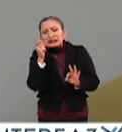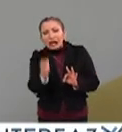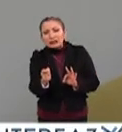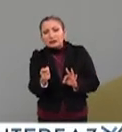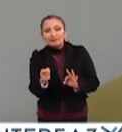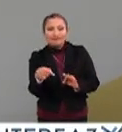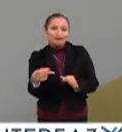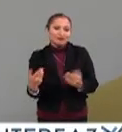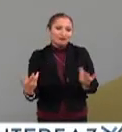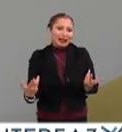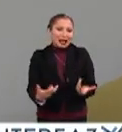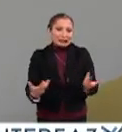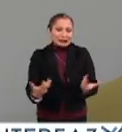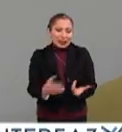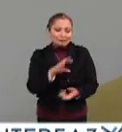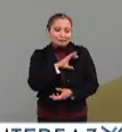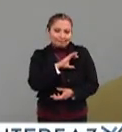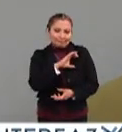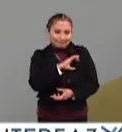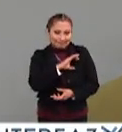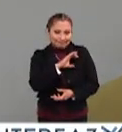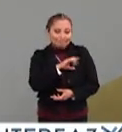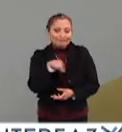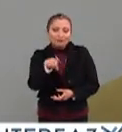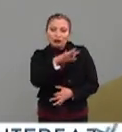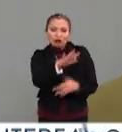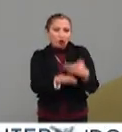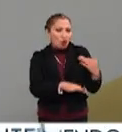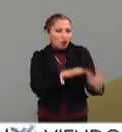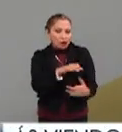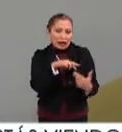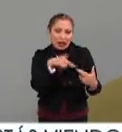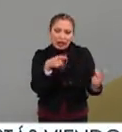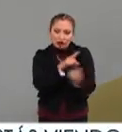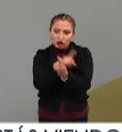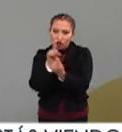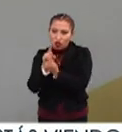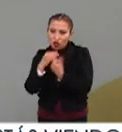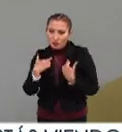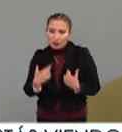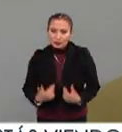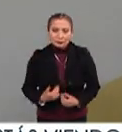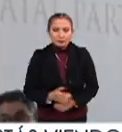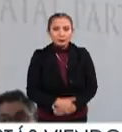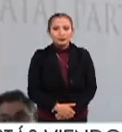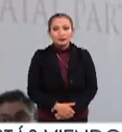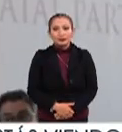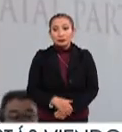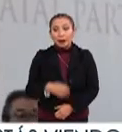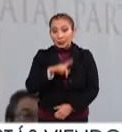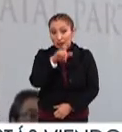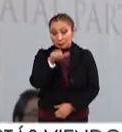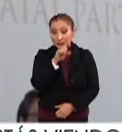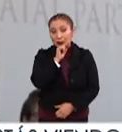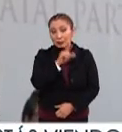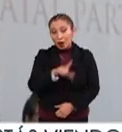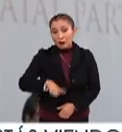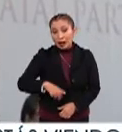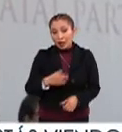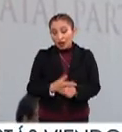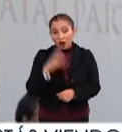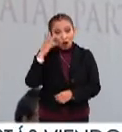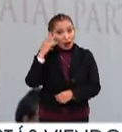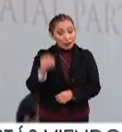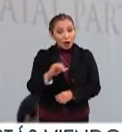tiene la afectividad en todas nuestras relaciones humanas. En su oportunidad, el gobernador